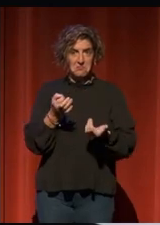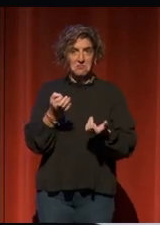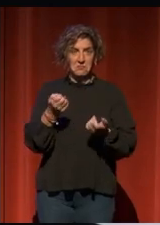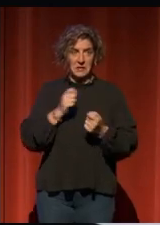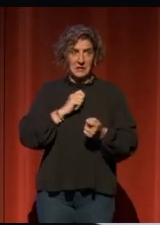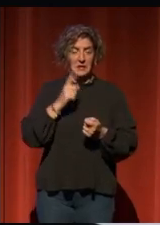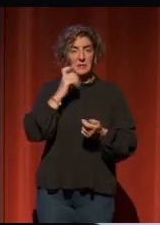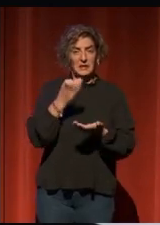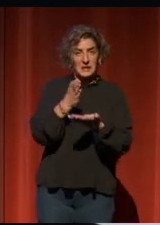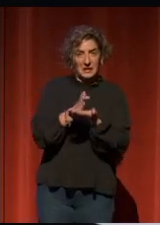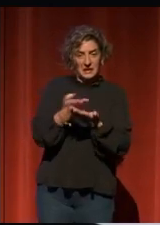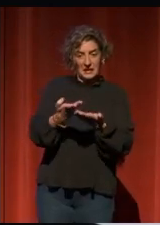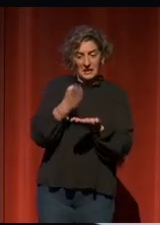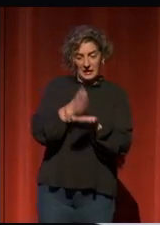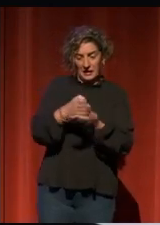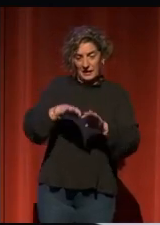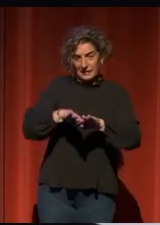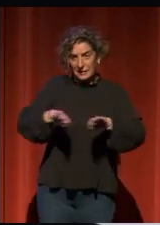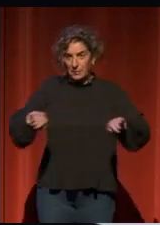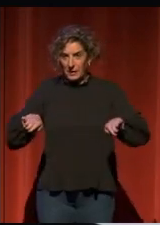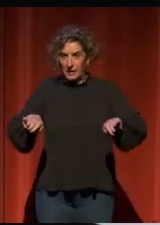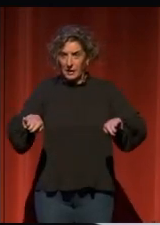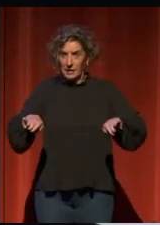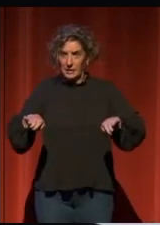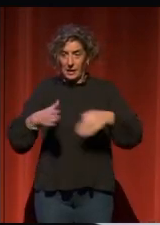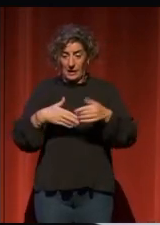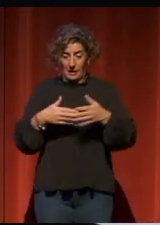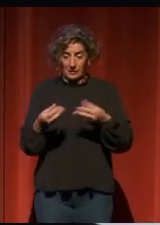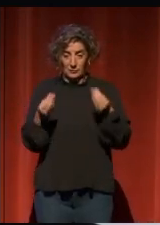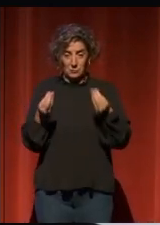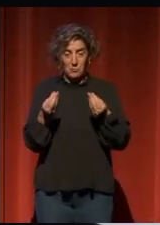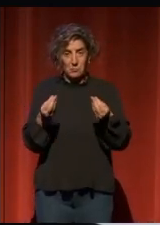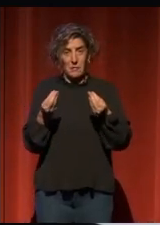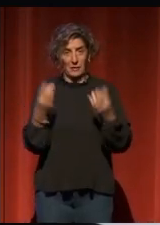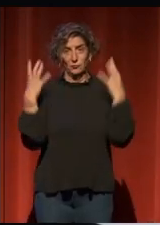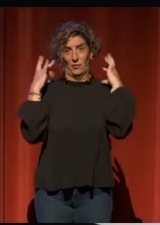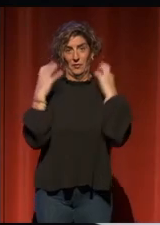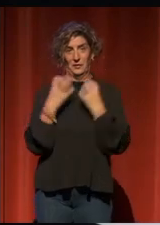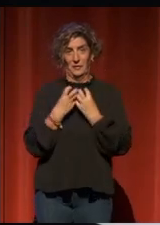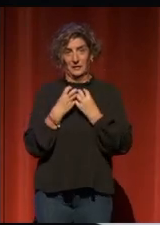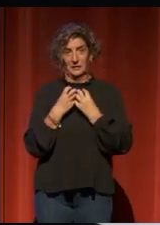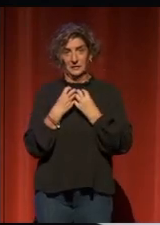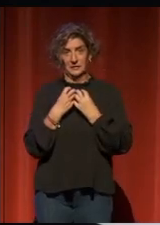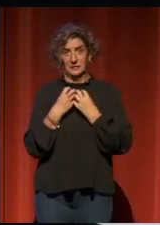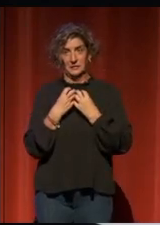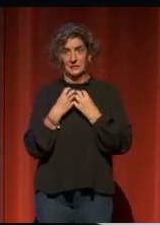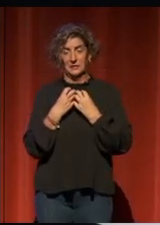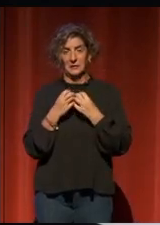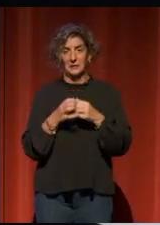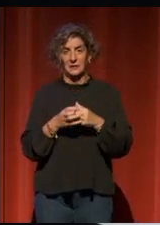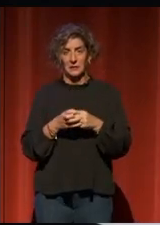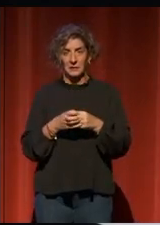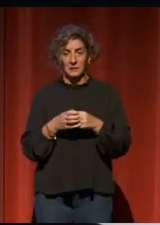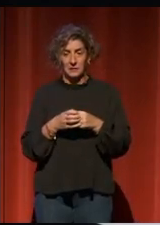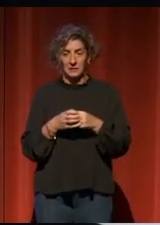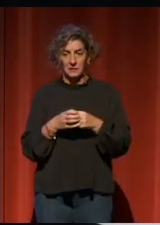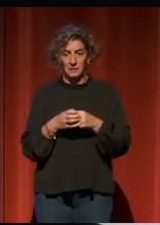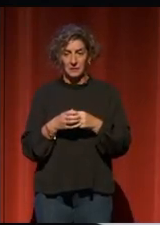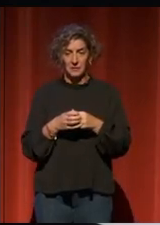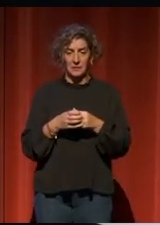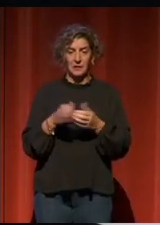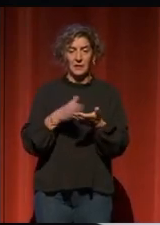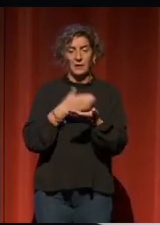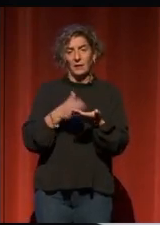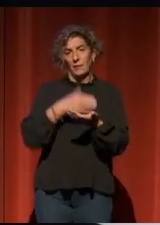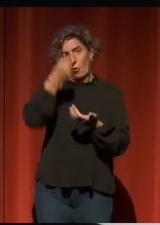desde que fuera escrito. Tener en las manos a Cervantes, tener a Rabelais, a Góngora, a